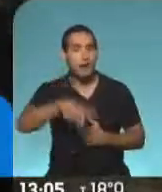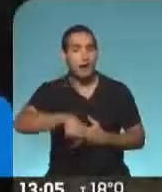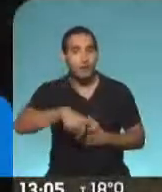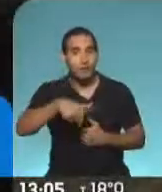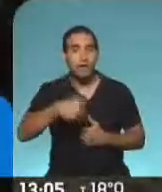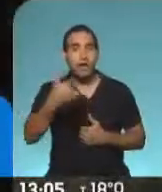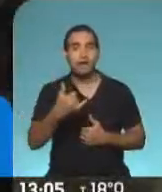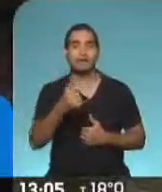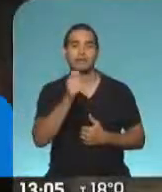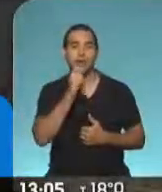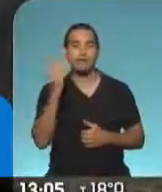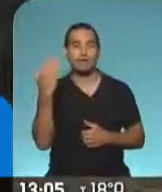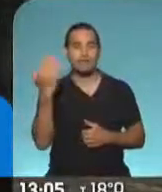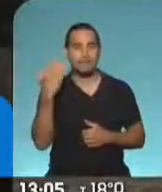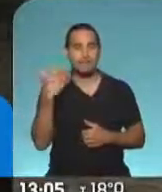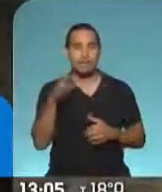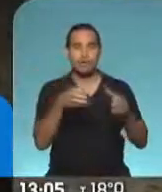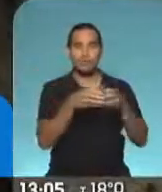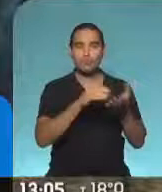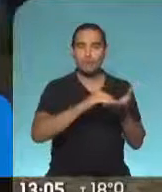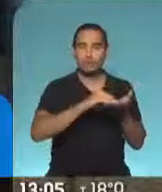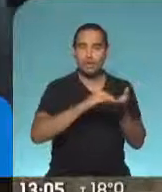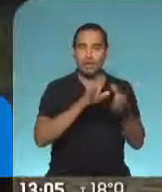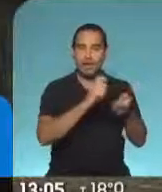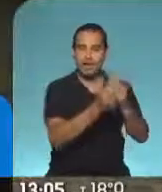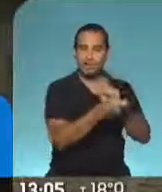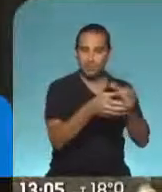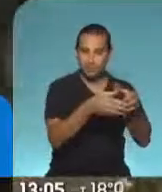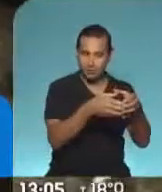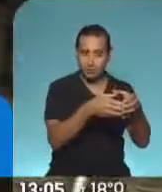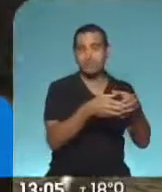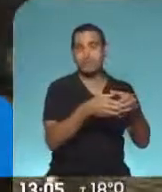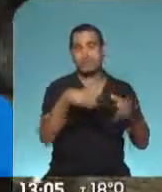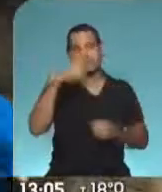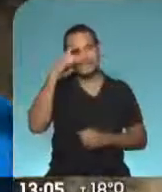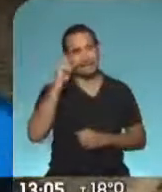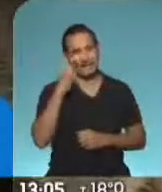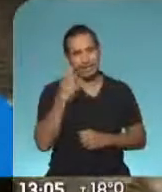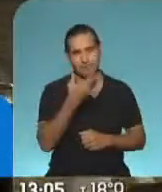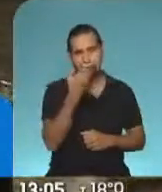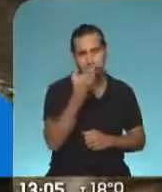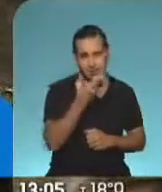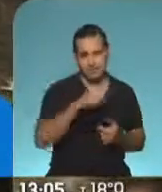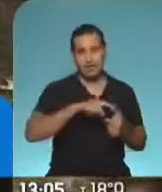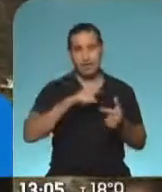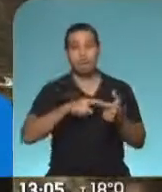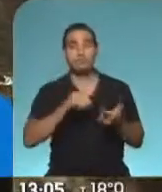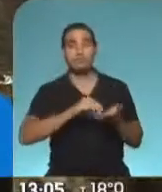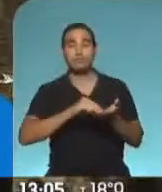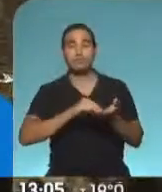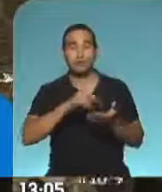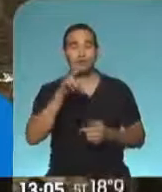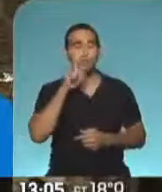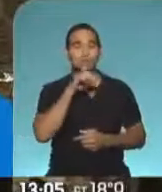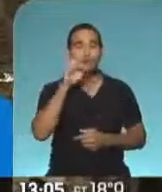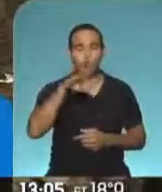hay una conferencia de prensa del bloque de diputados de Juntos por el Cambio. Habló Mario Negri, habló el diputado Cristian